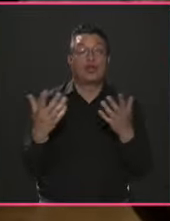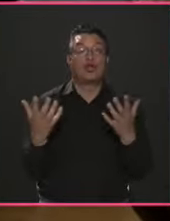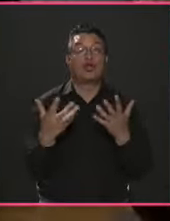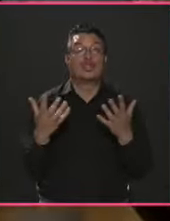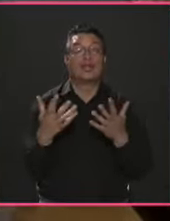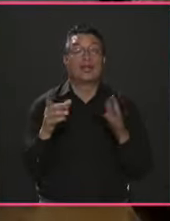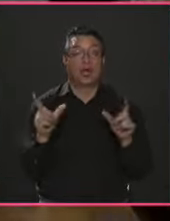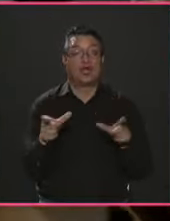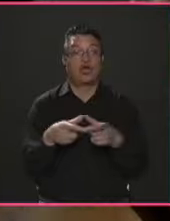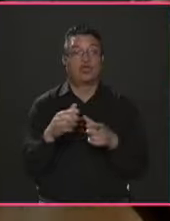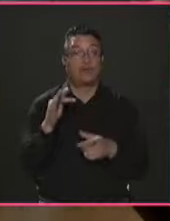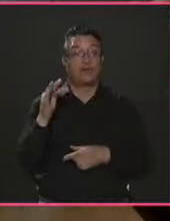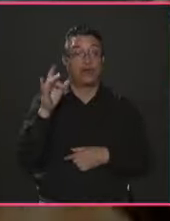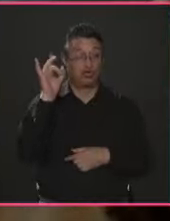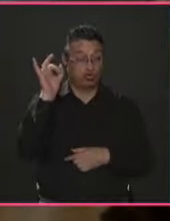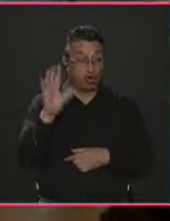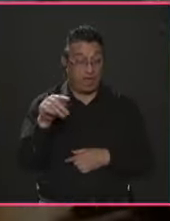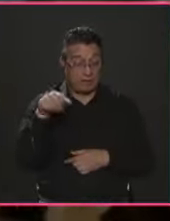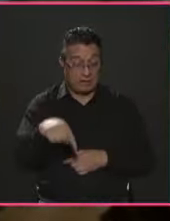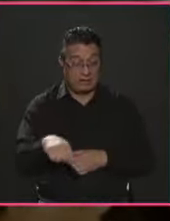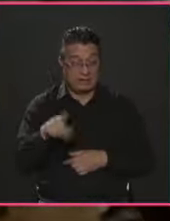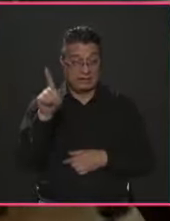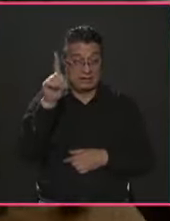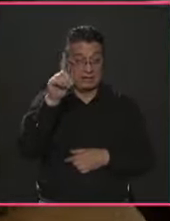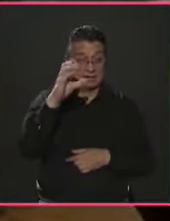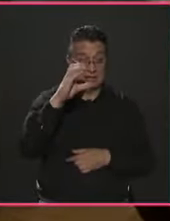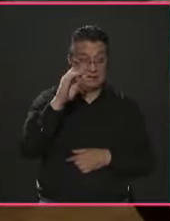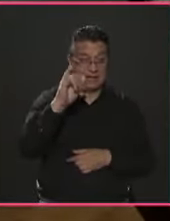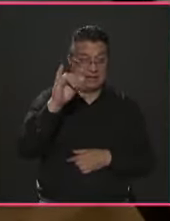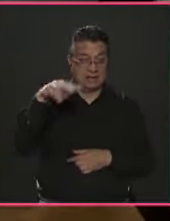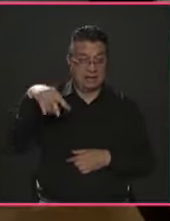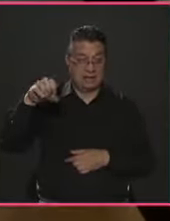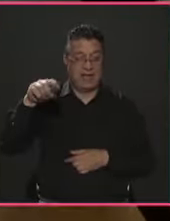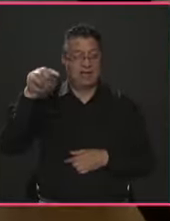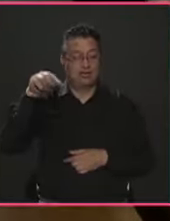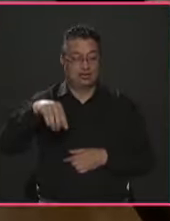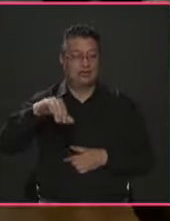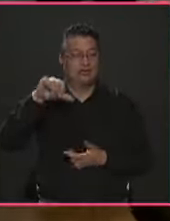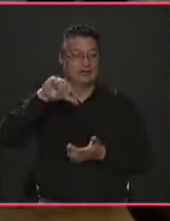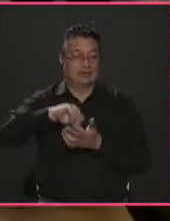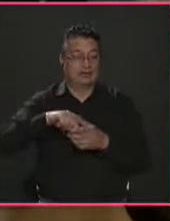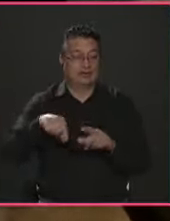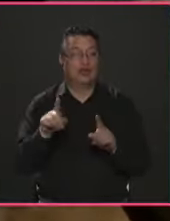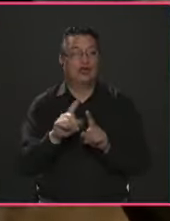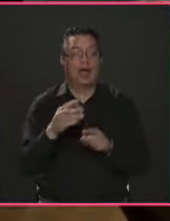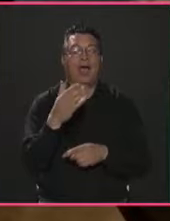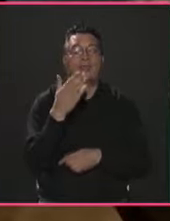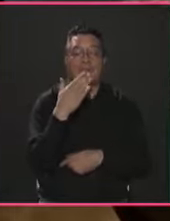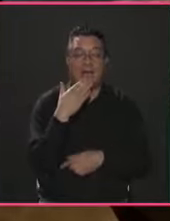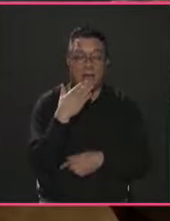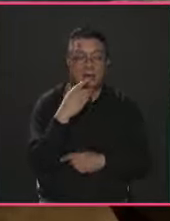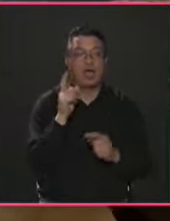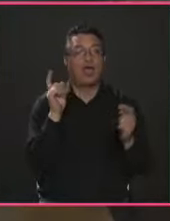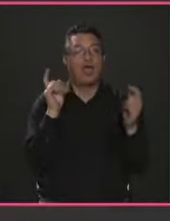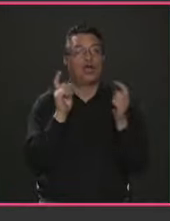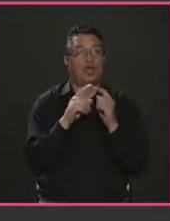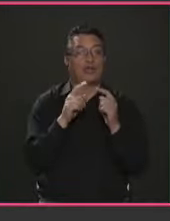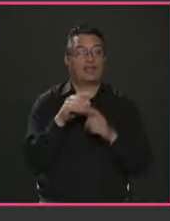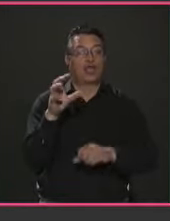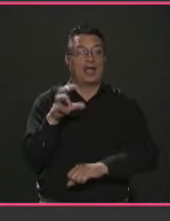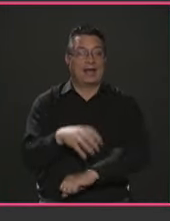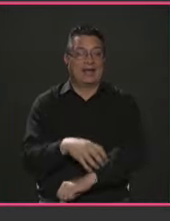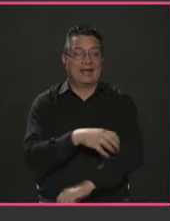futuro no está Solamente acá en seina eh En este Centro Cultural en Santiago También estamos contacto en contacto con